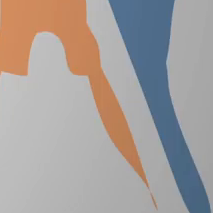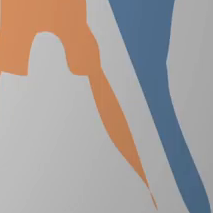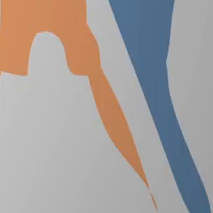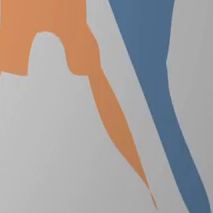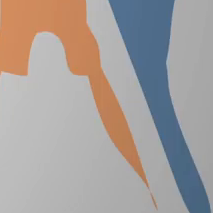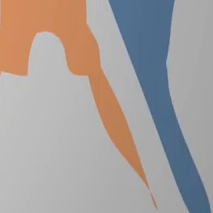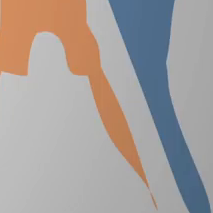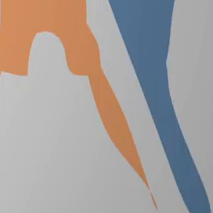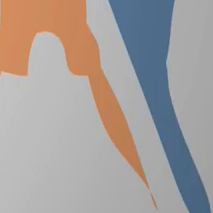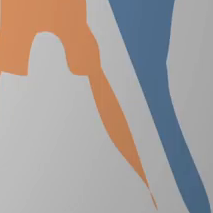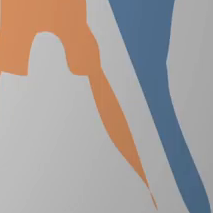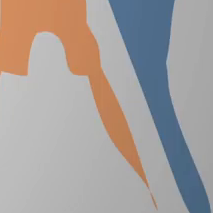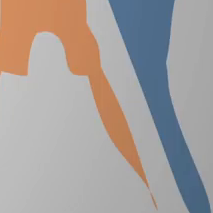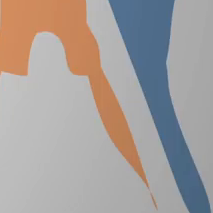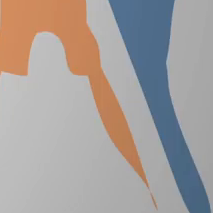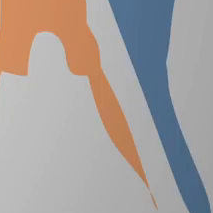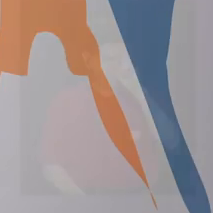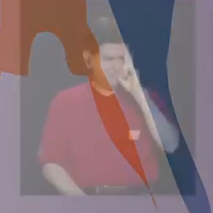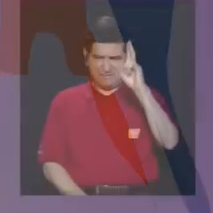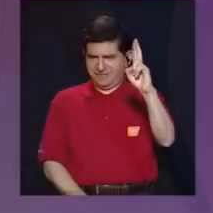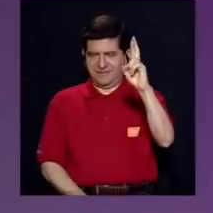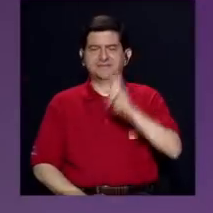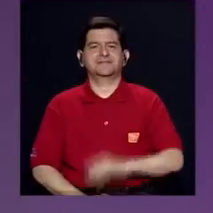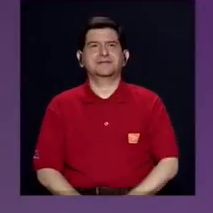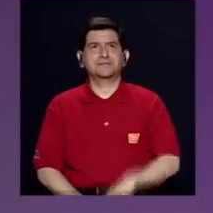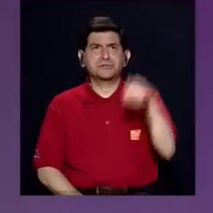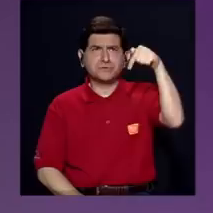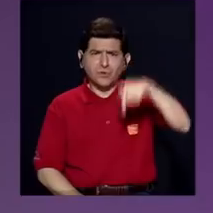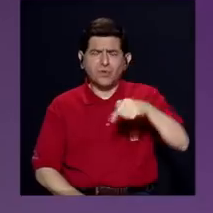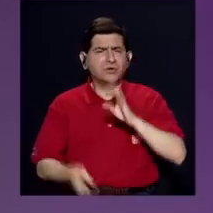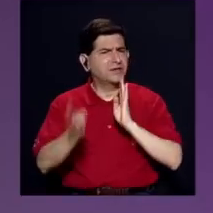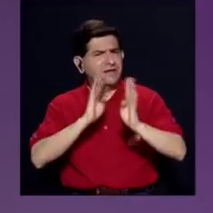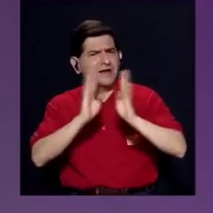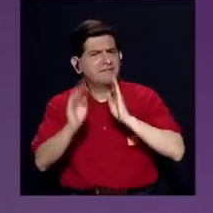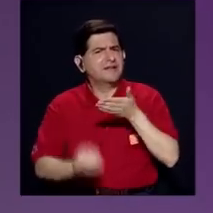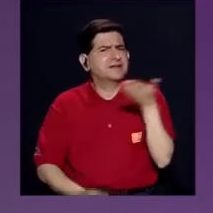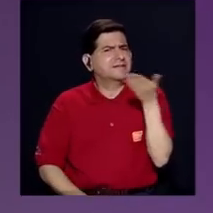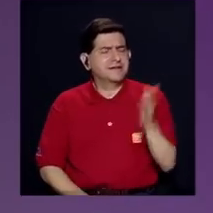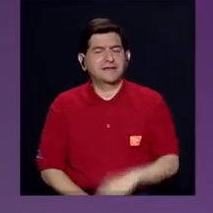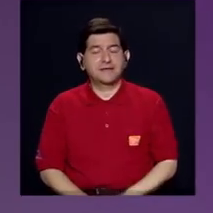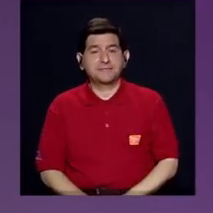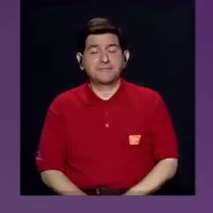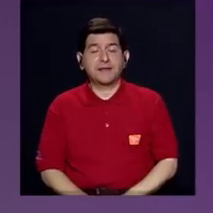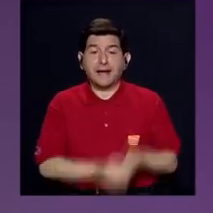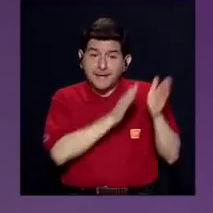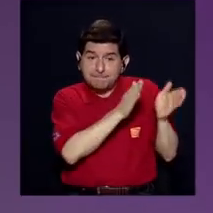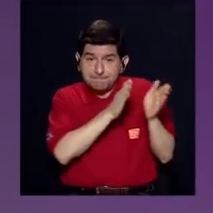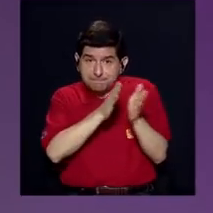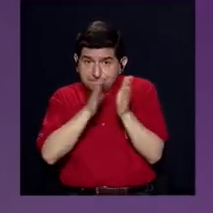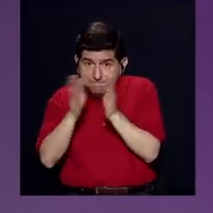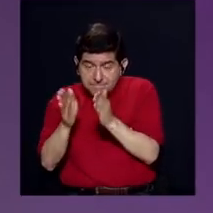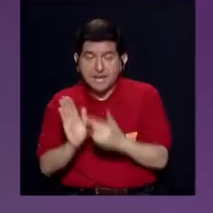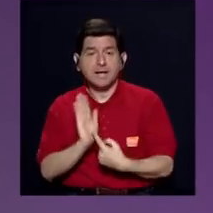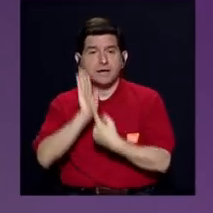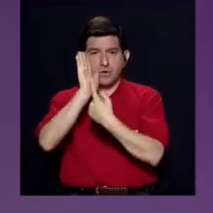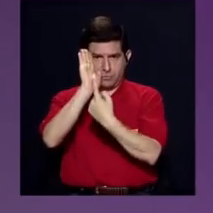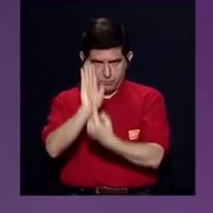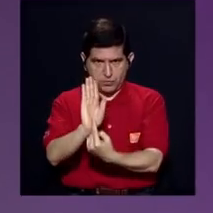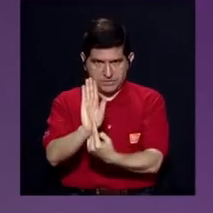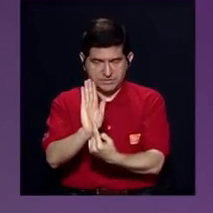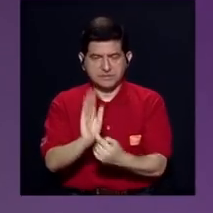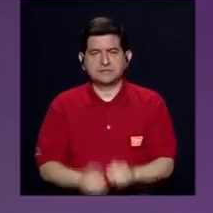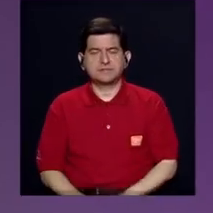gracias por estar una vez más con irreverencias hoy vamos a conversar sobre cuál es el plan que nos presenta